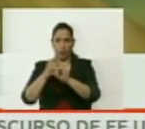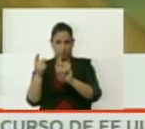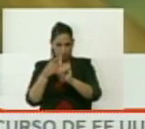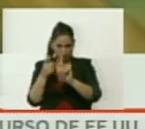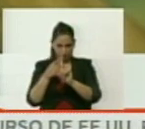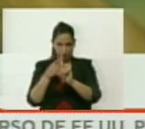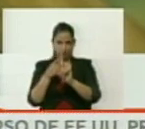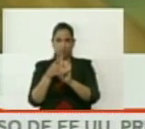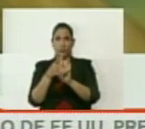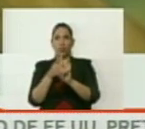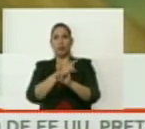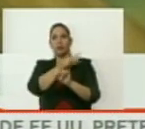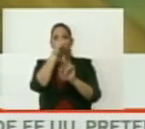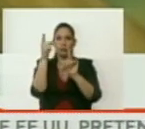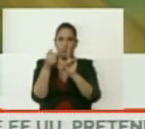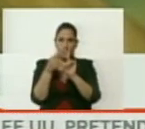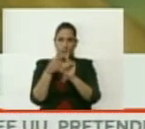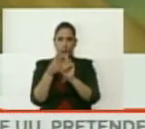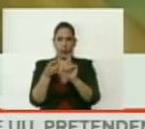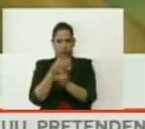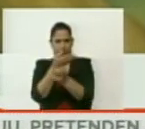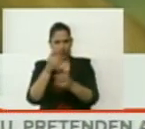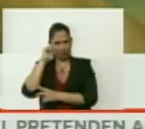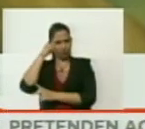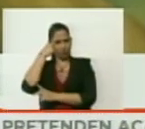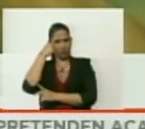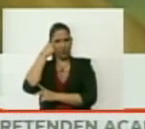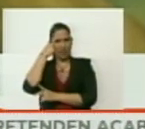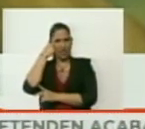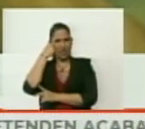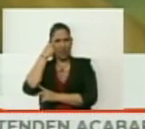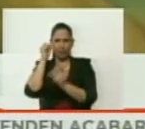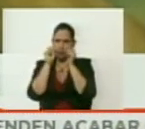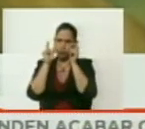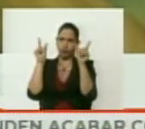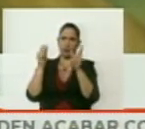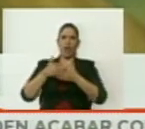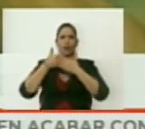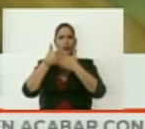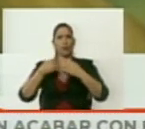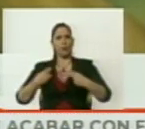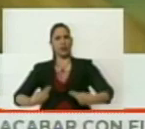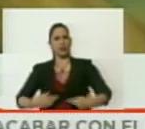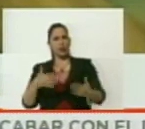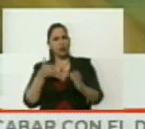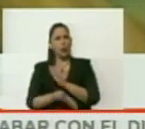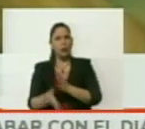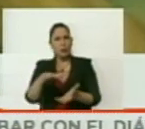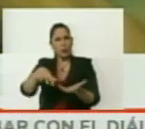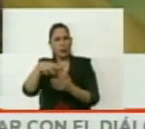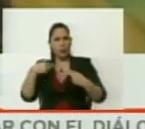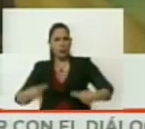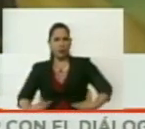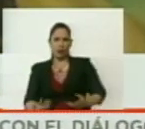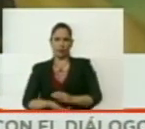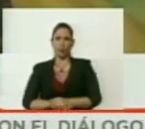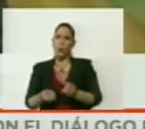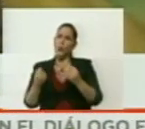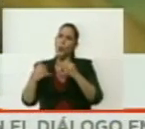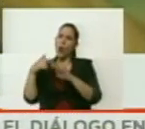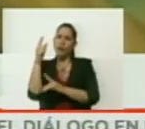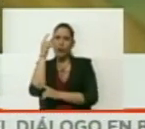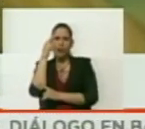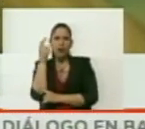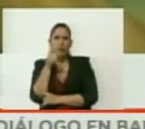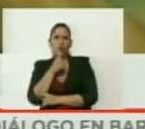eso. En segundo lugar, ustedes se acuerdan de todo aquel escándalo de la ayuda humanitaria, de la crisis humanitaria. ¿Cuántos días no estuvo